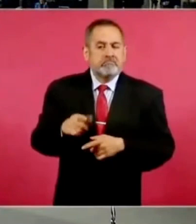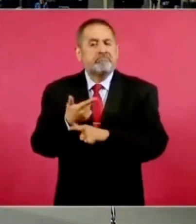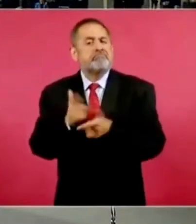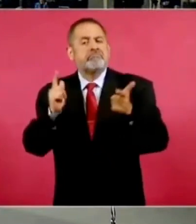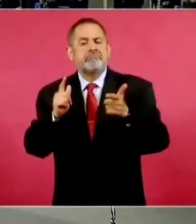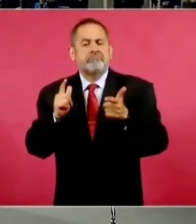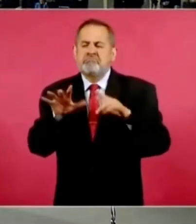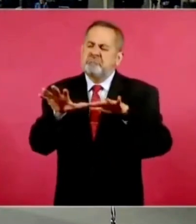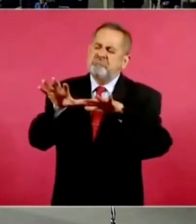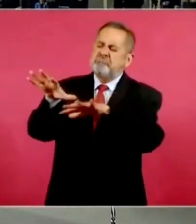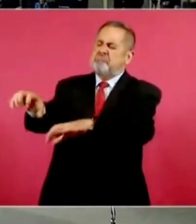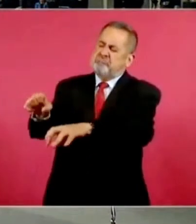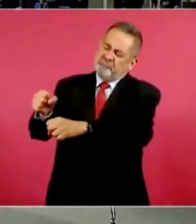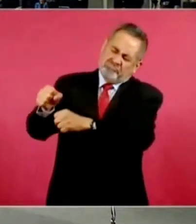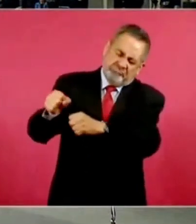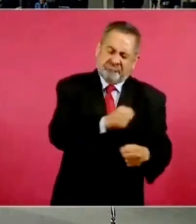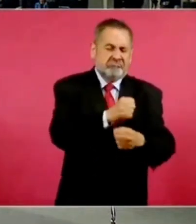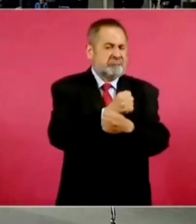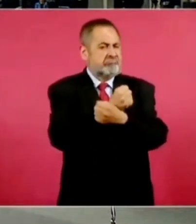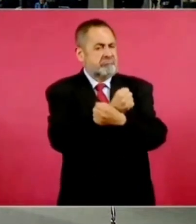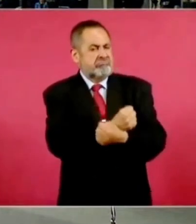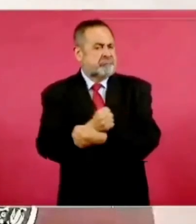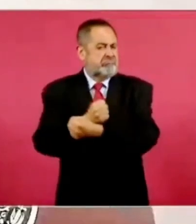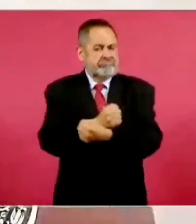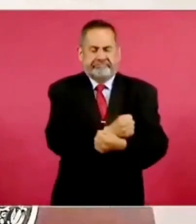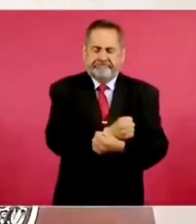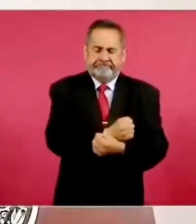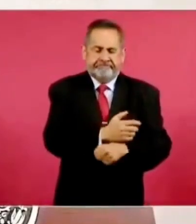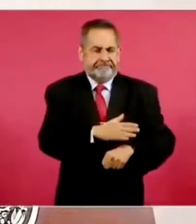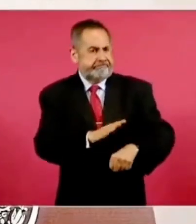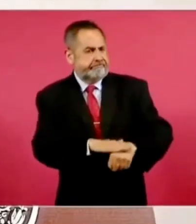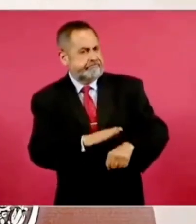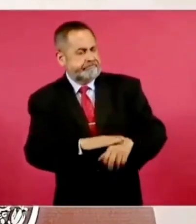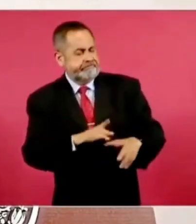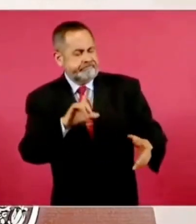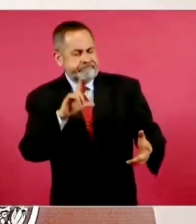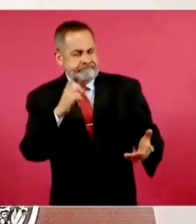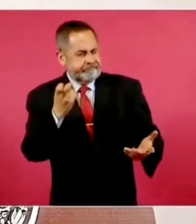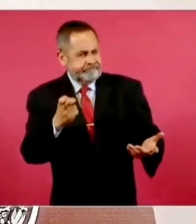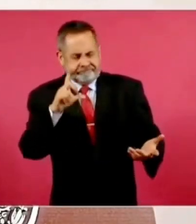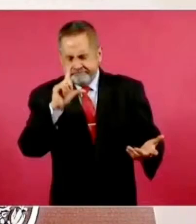convertirlos a la degradante condición de esclavos.